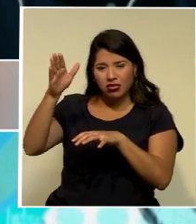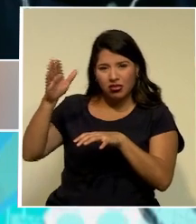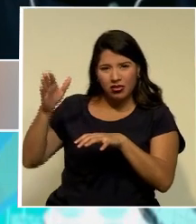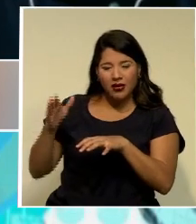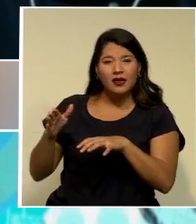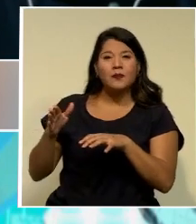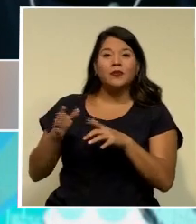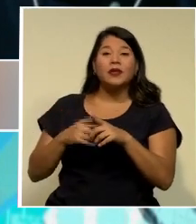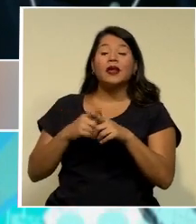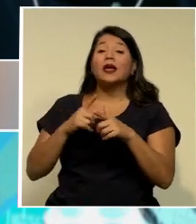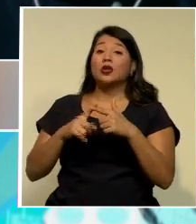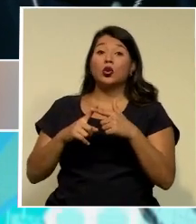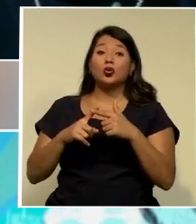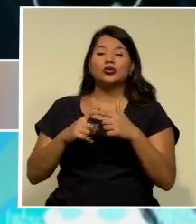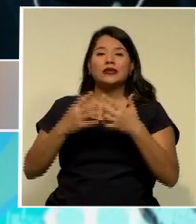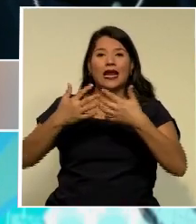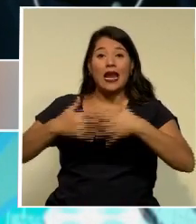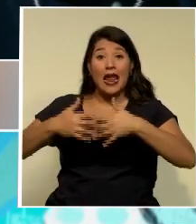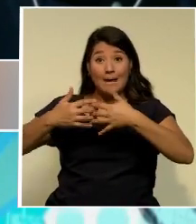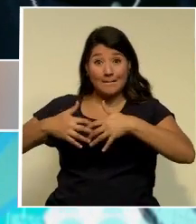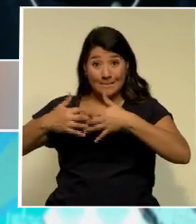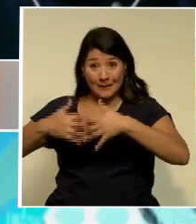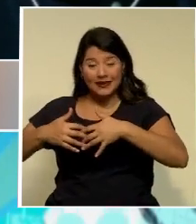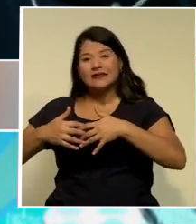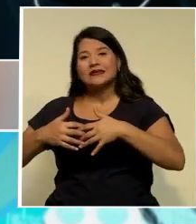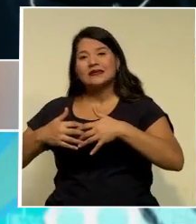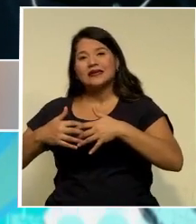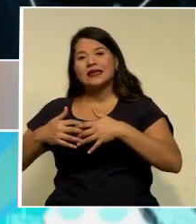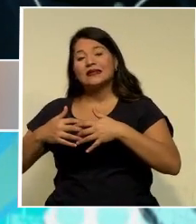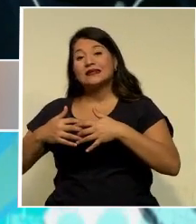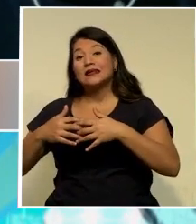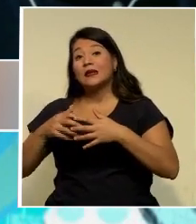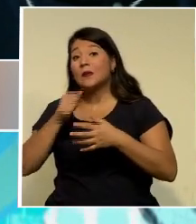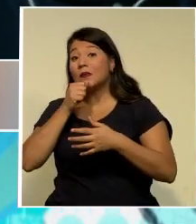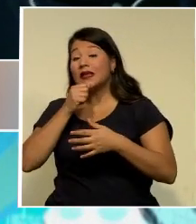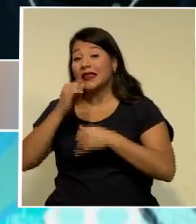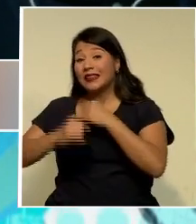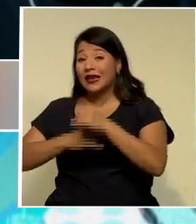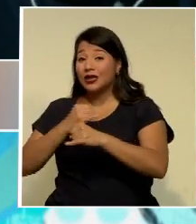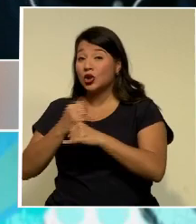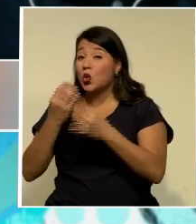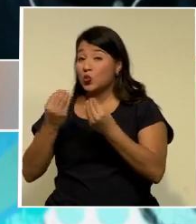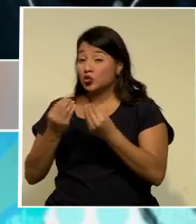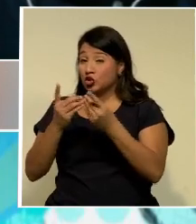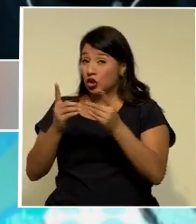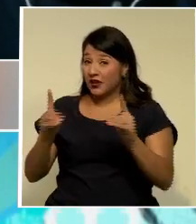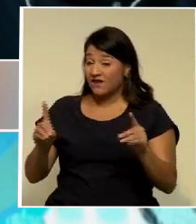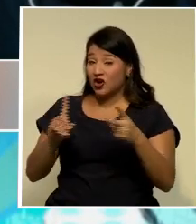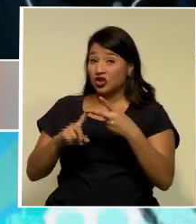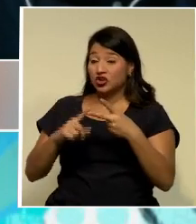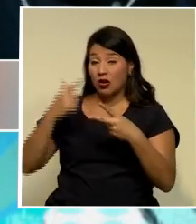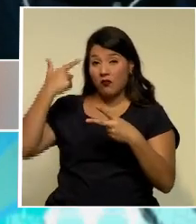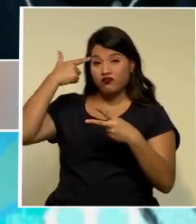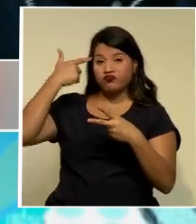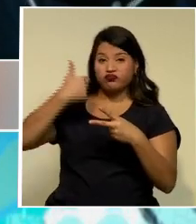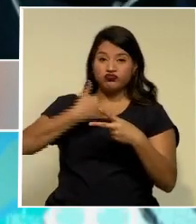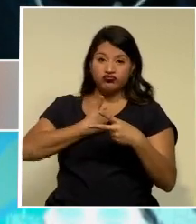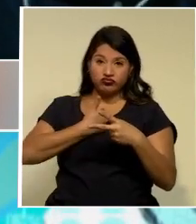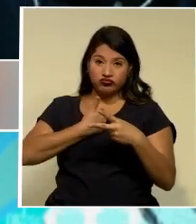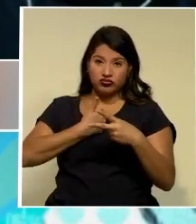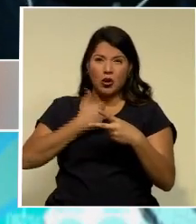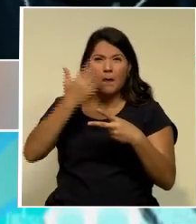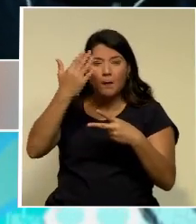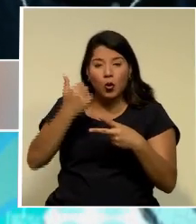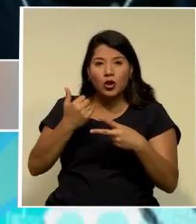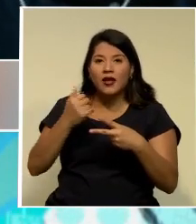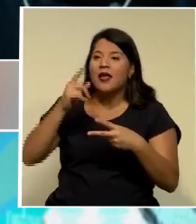prensa internacional, es donde está el mayor alto índice de divorcios y después de suicidios. Y el suicidio es porque hay que manejar